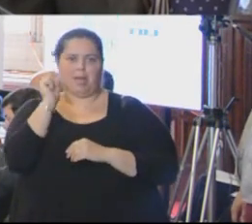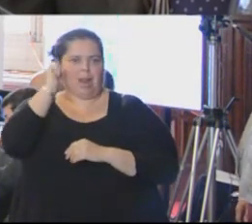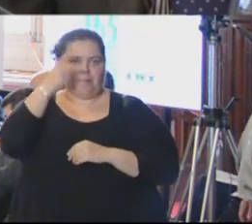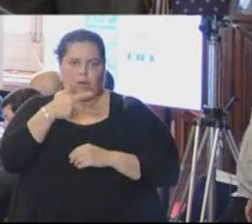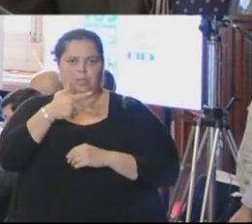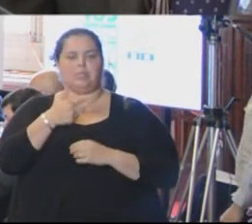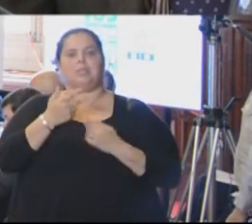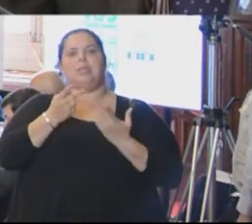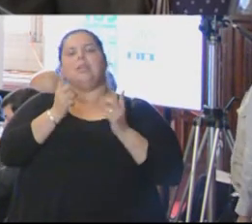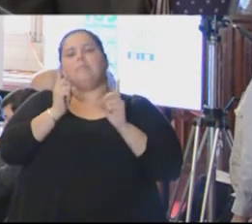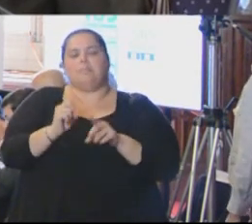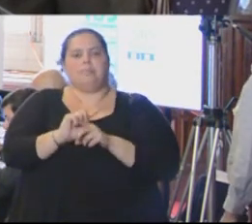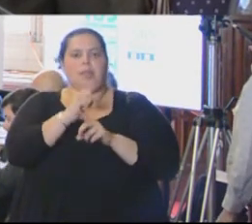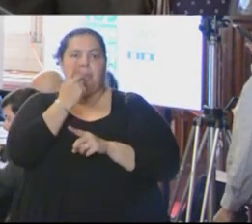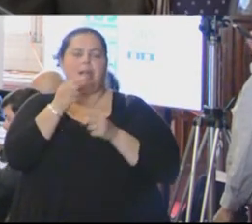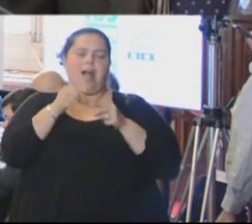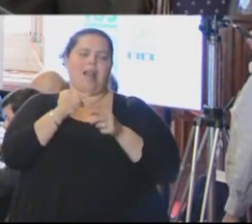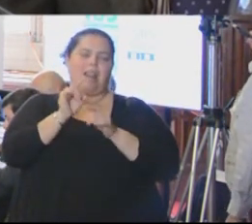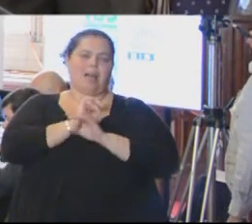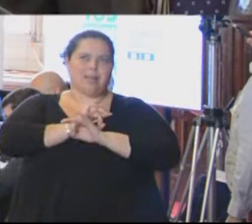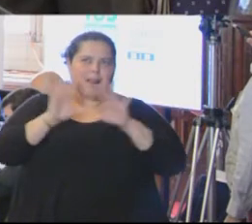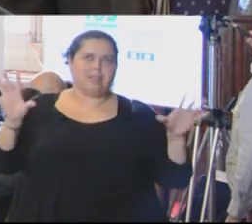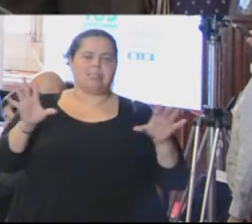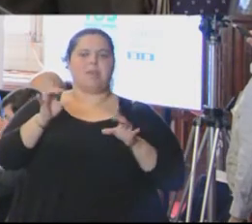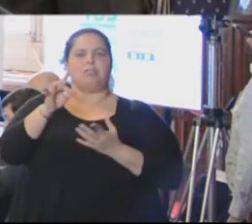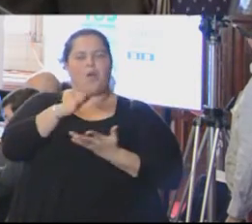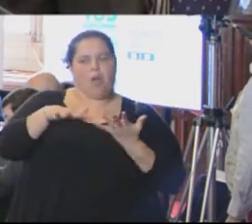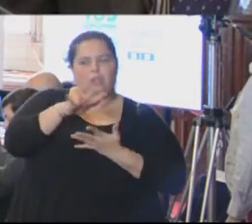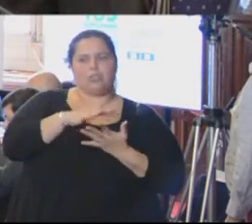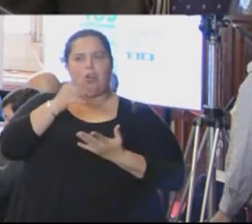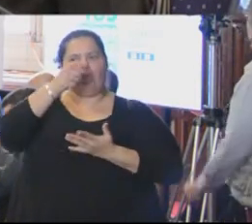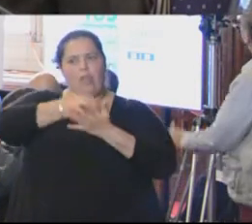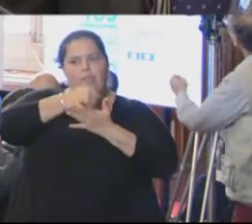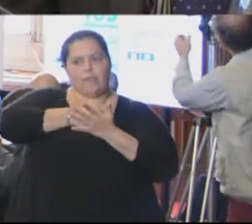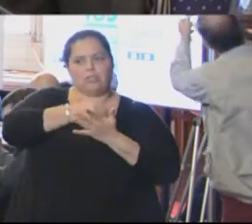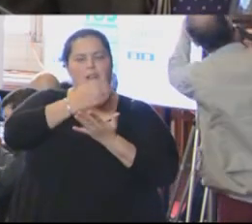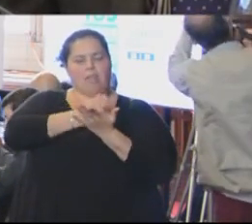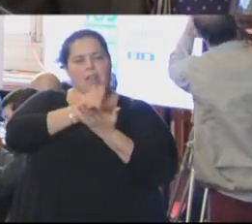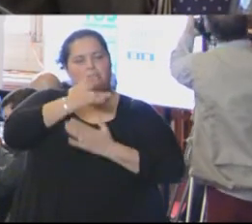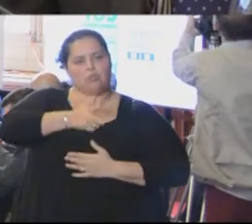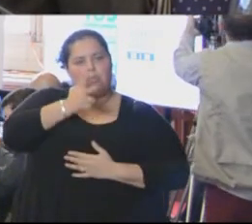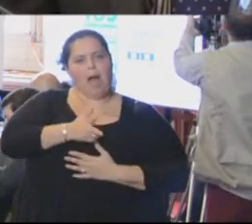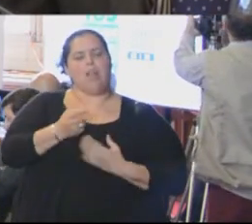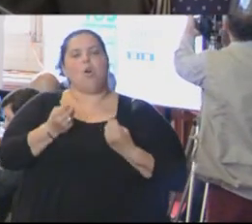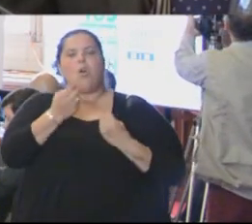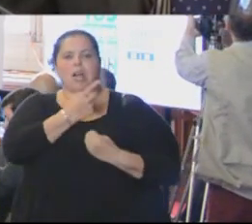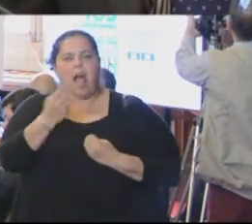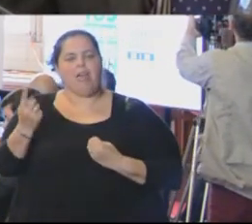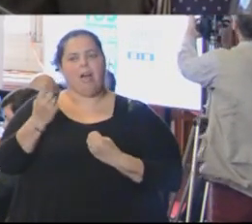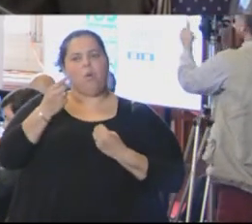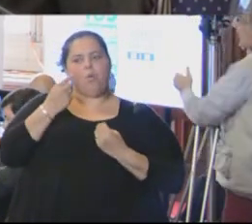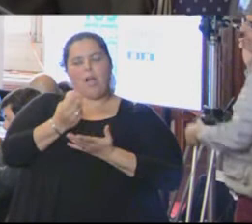la investigación y esclarecimiento por la condición de defensores de derechos humanos. Pero cada expediente, cada caso arroja la